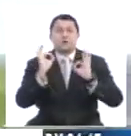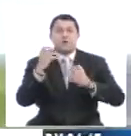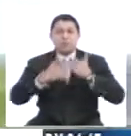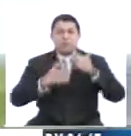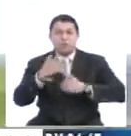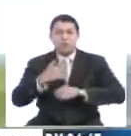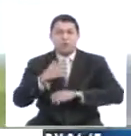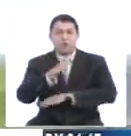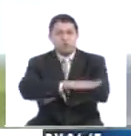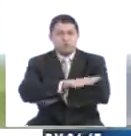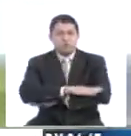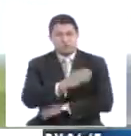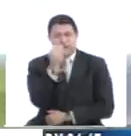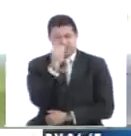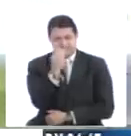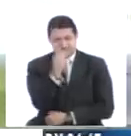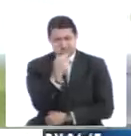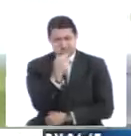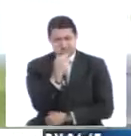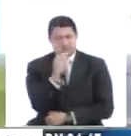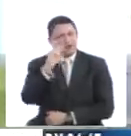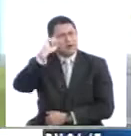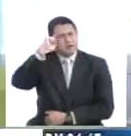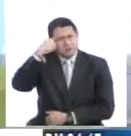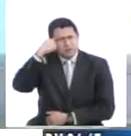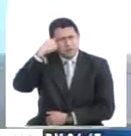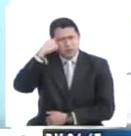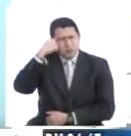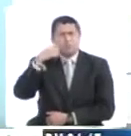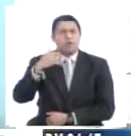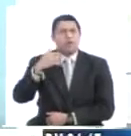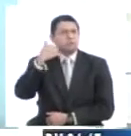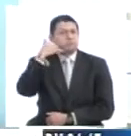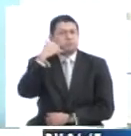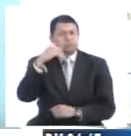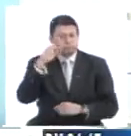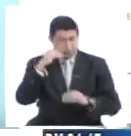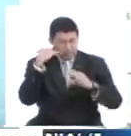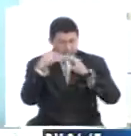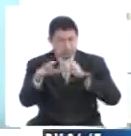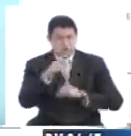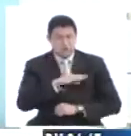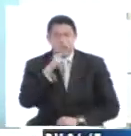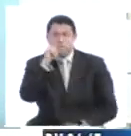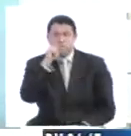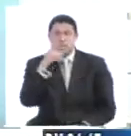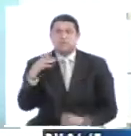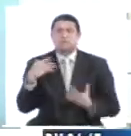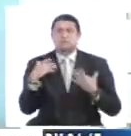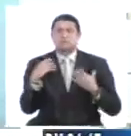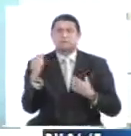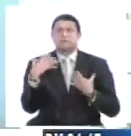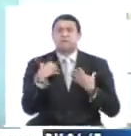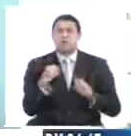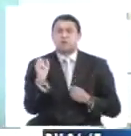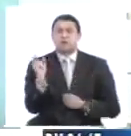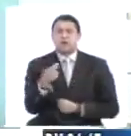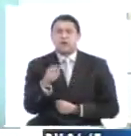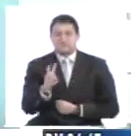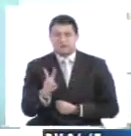trastornos de conducta alimenticia recuerda que podemos estar en contacto a través de nuestra red social en twitter salud y un bajo jefe